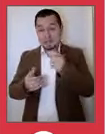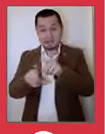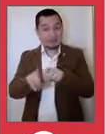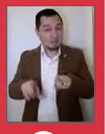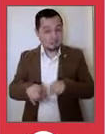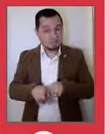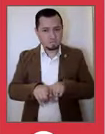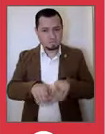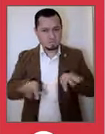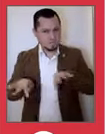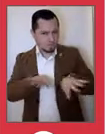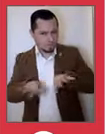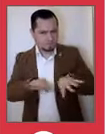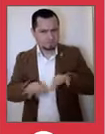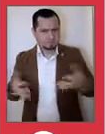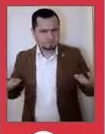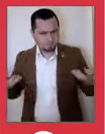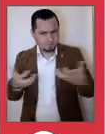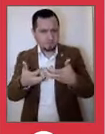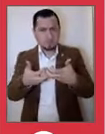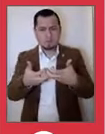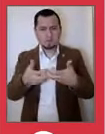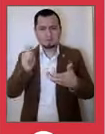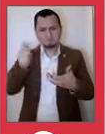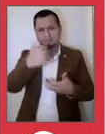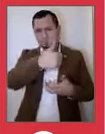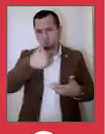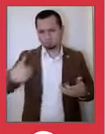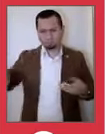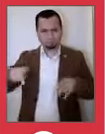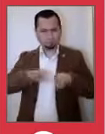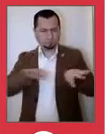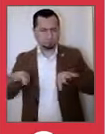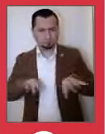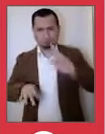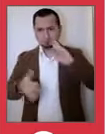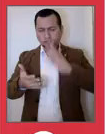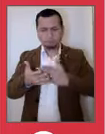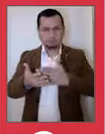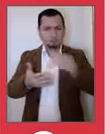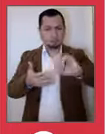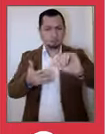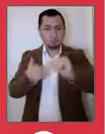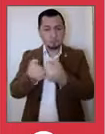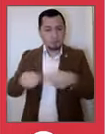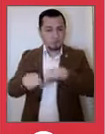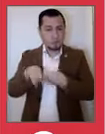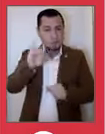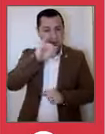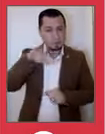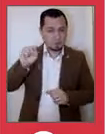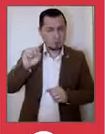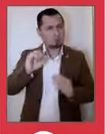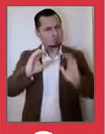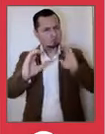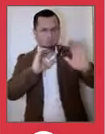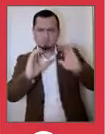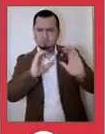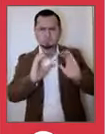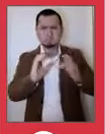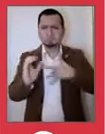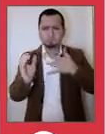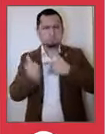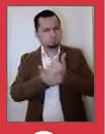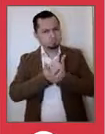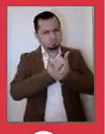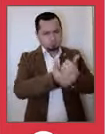trabajamos cada quien en el ámbito de nuestra responsabilidad con el seguro social hay una comunicación permanente y una